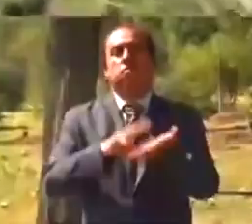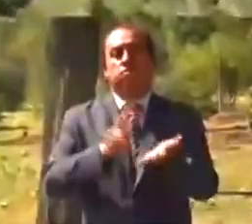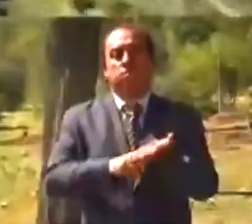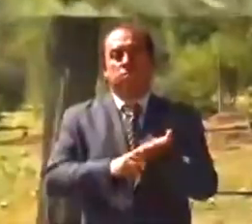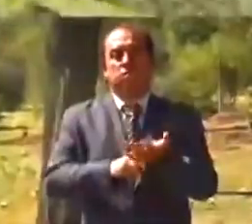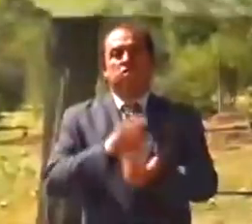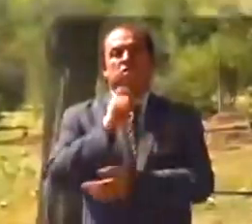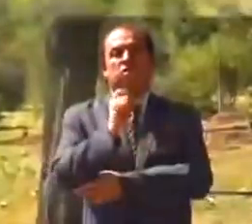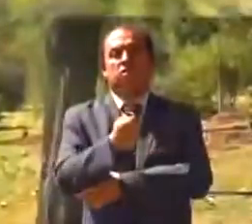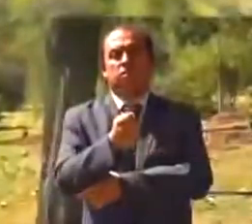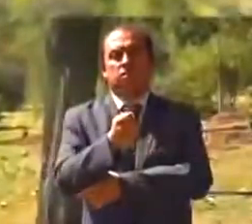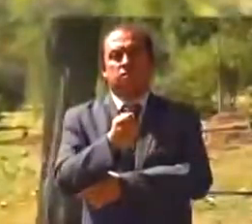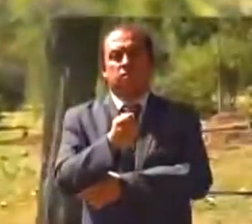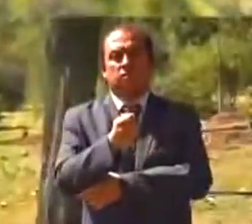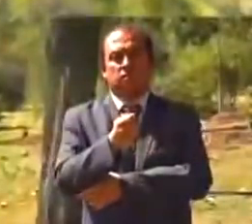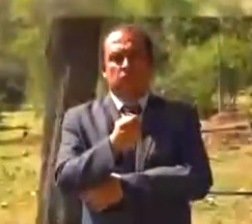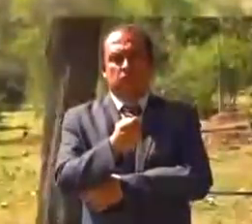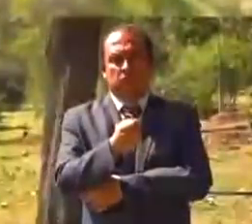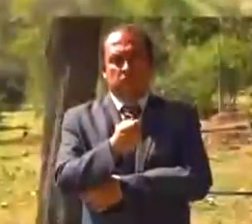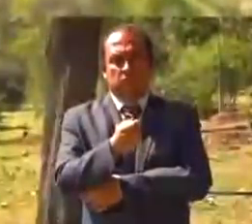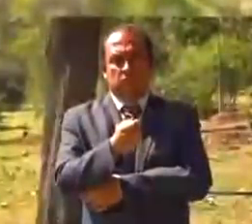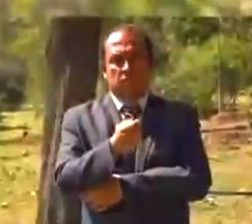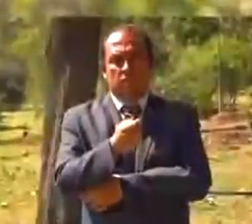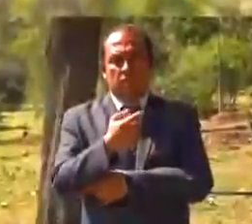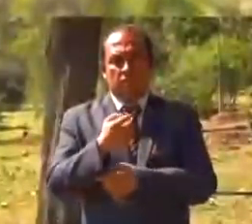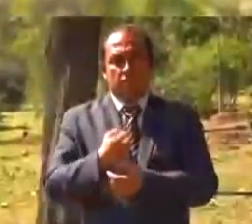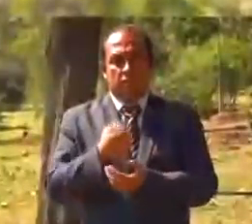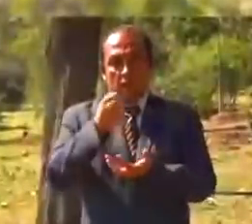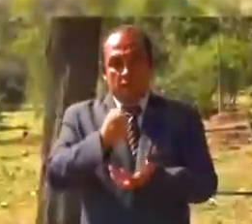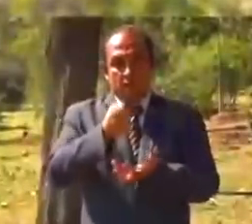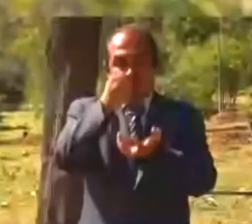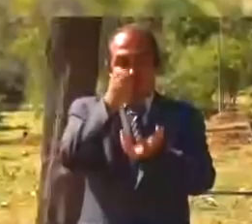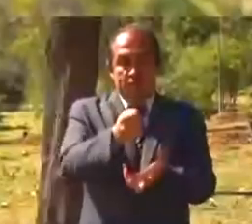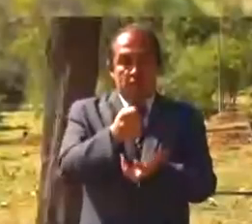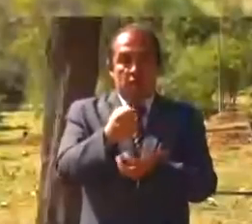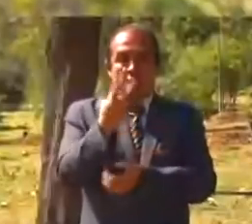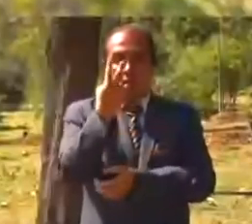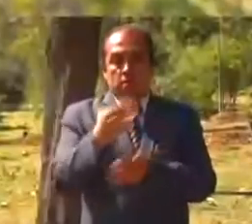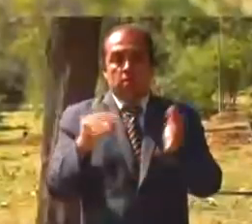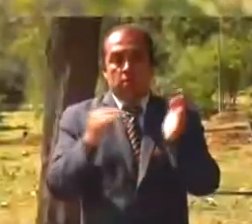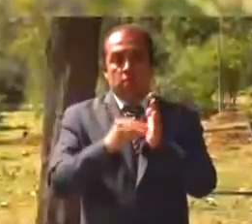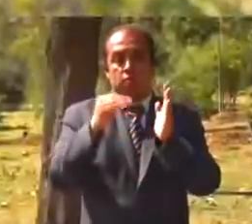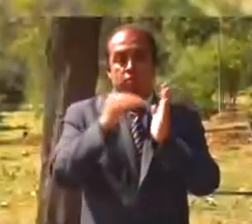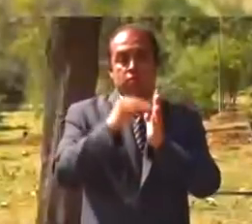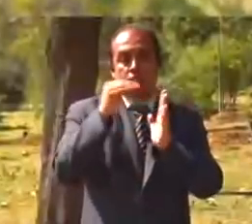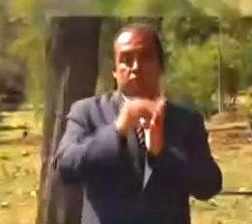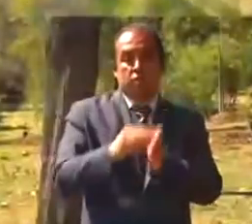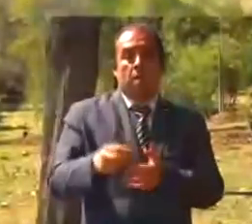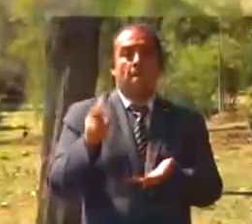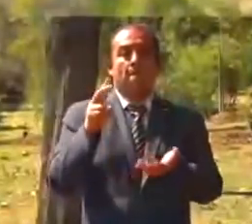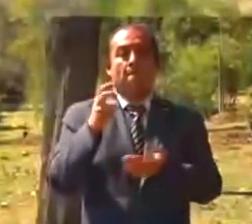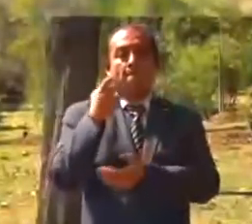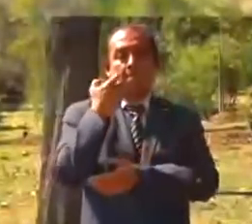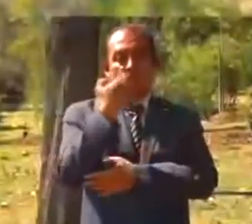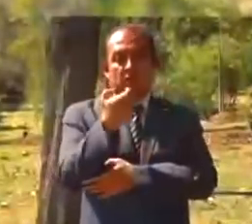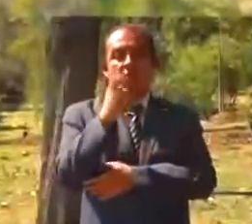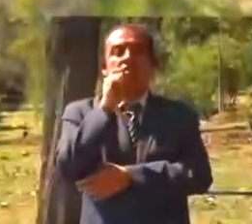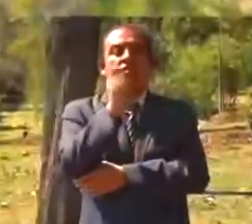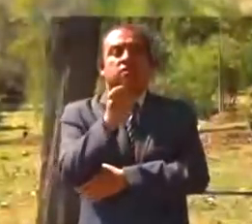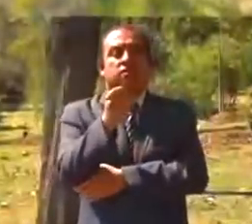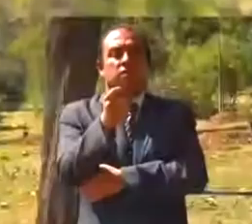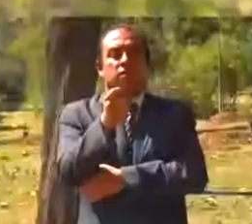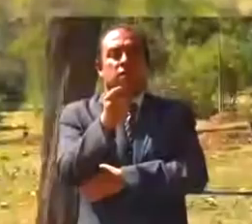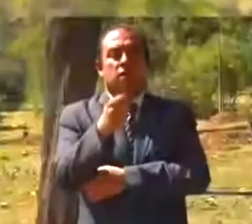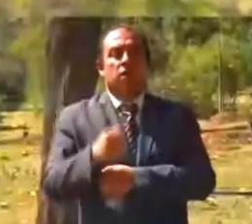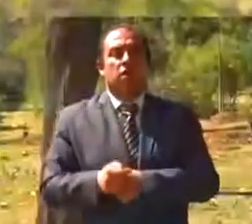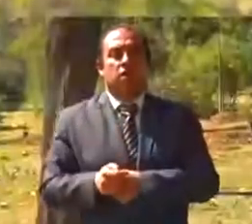valor, implican una inversión de 2,000 millones de pesos, que